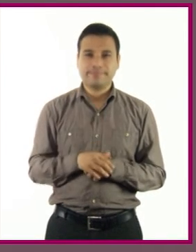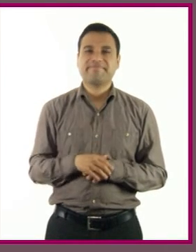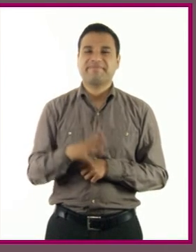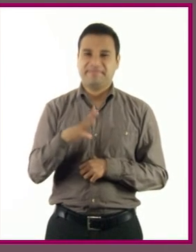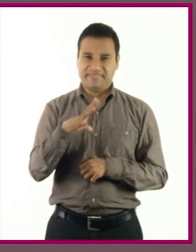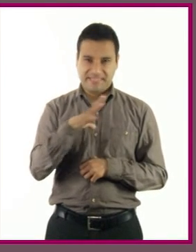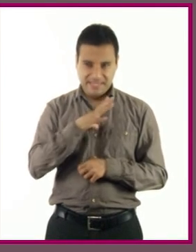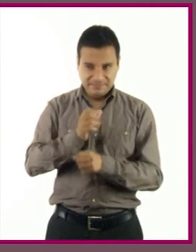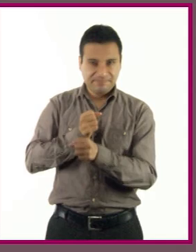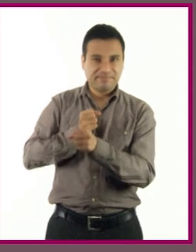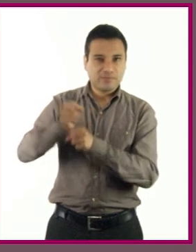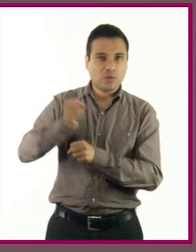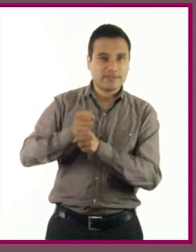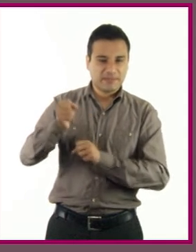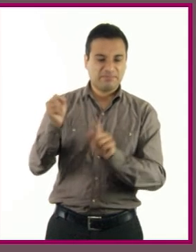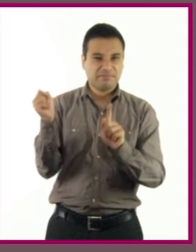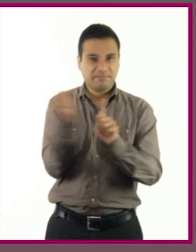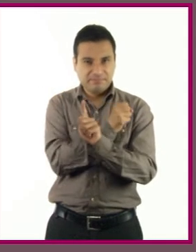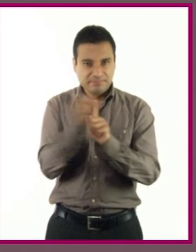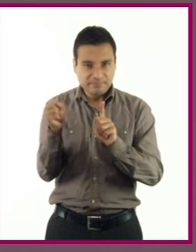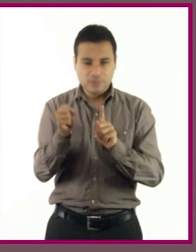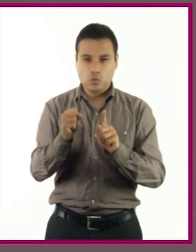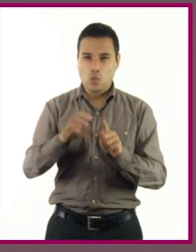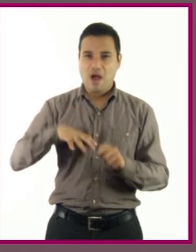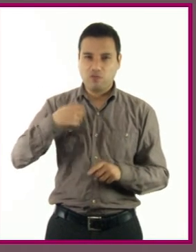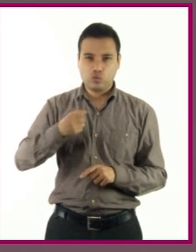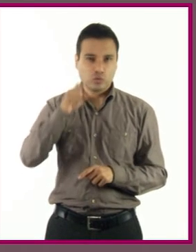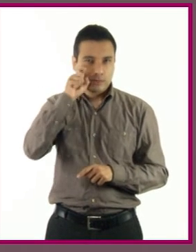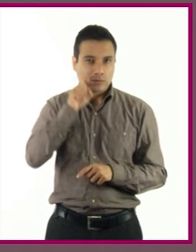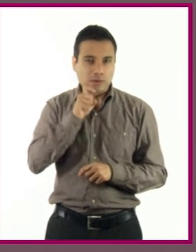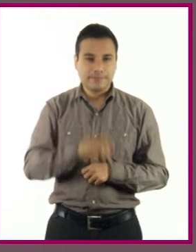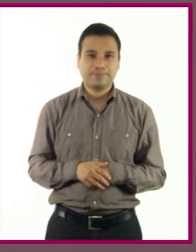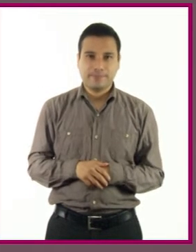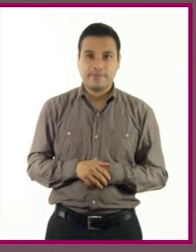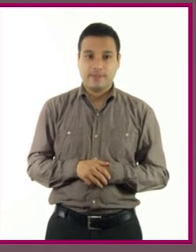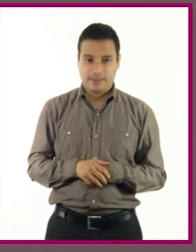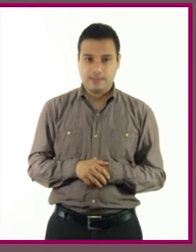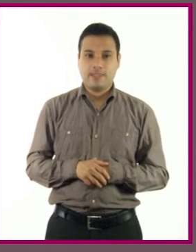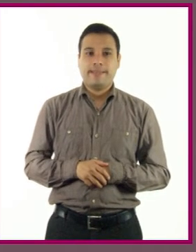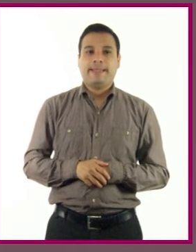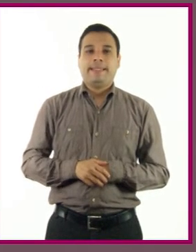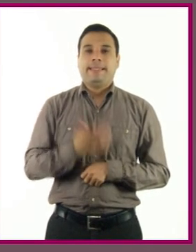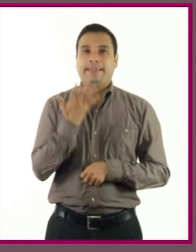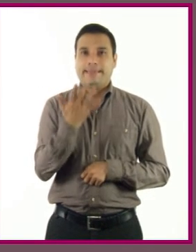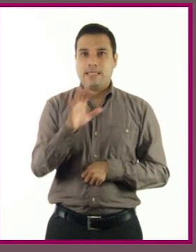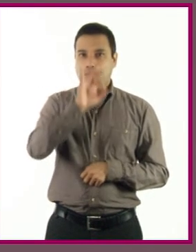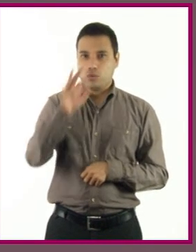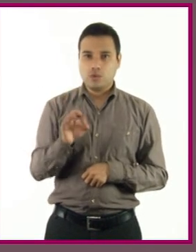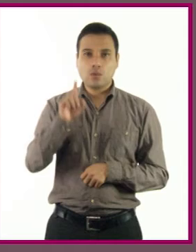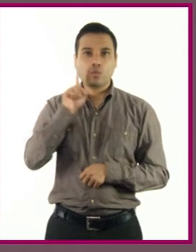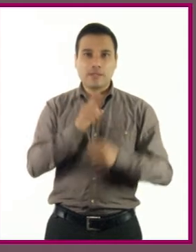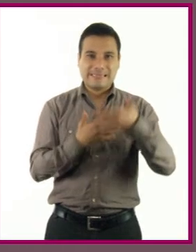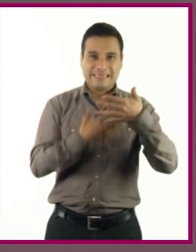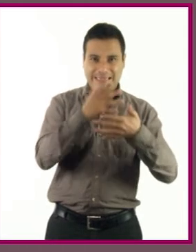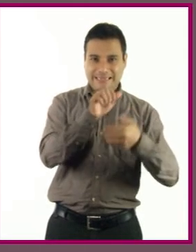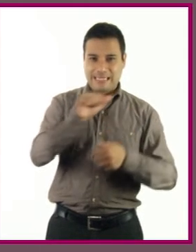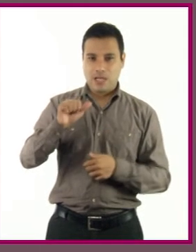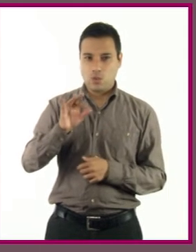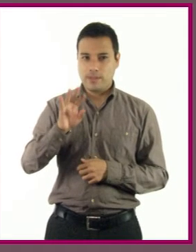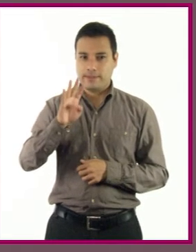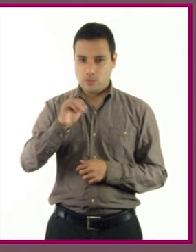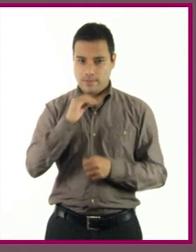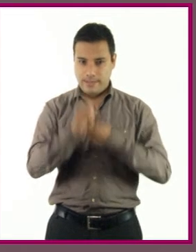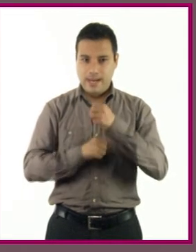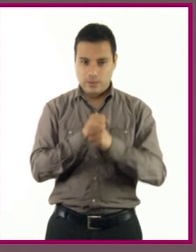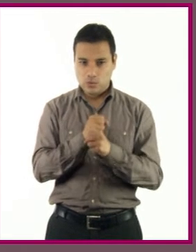física o sexual. Además, 1 de cada 10 mujeres de entre 15 y 49 años